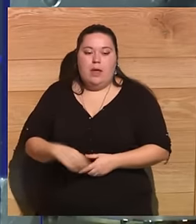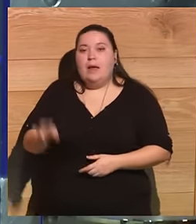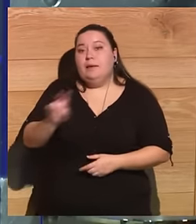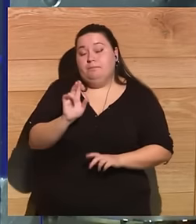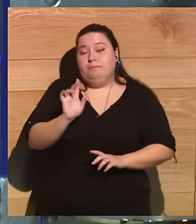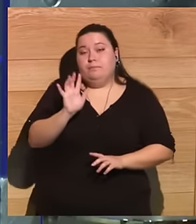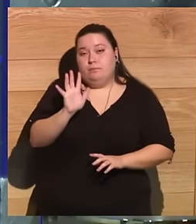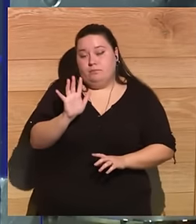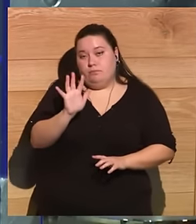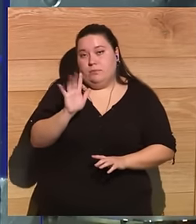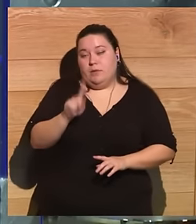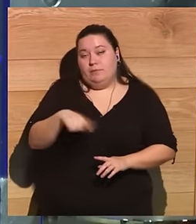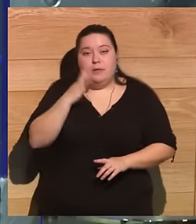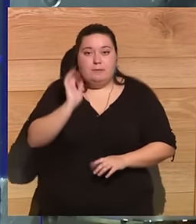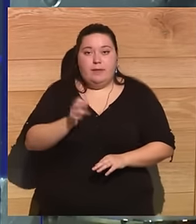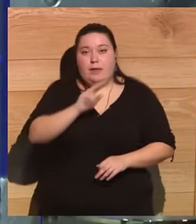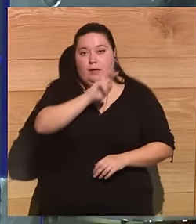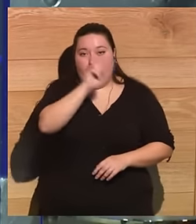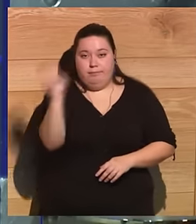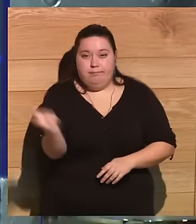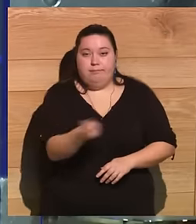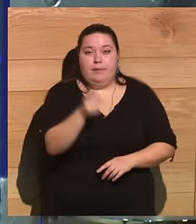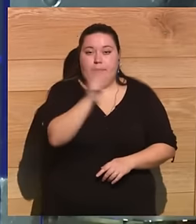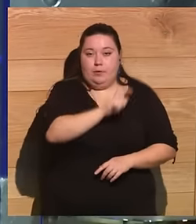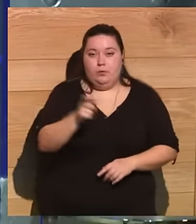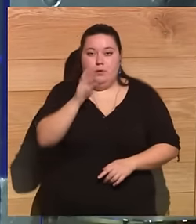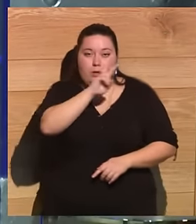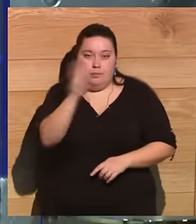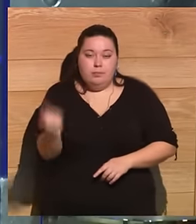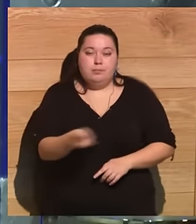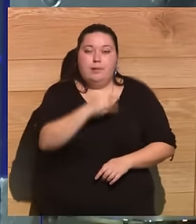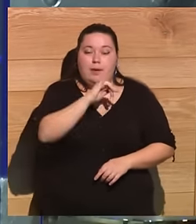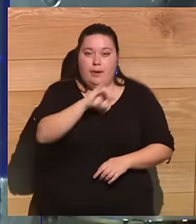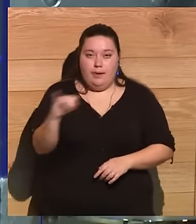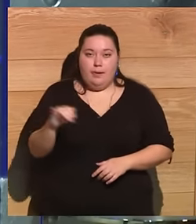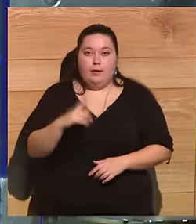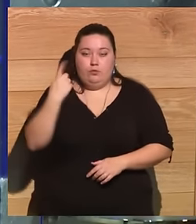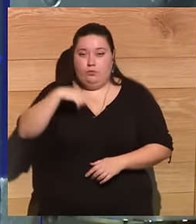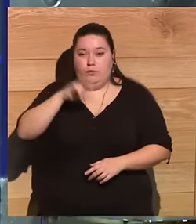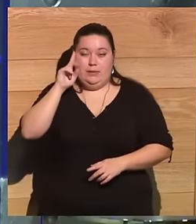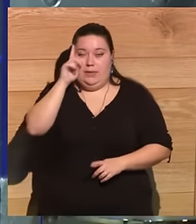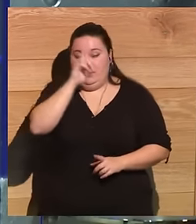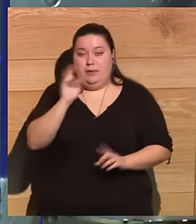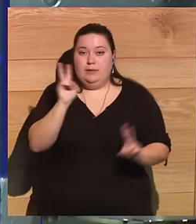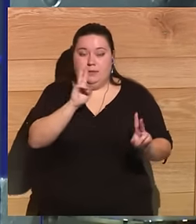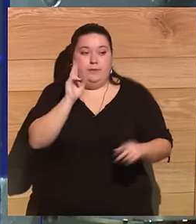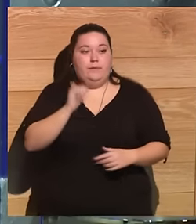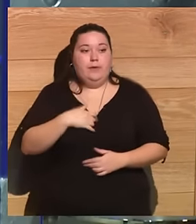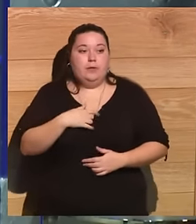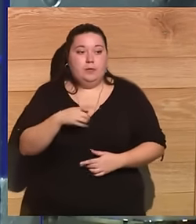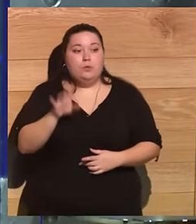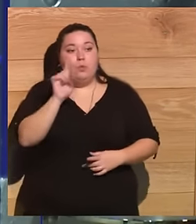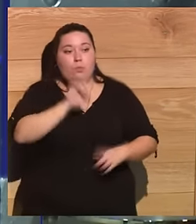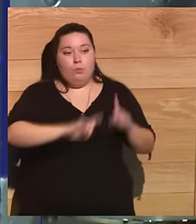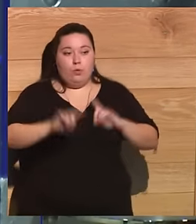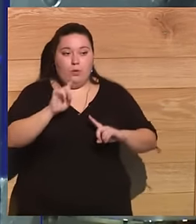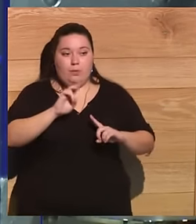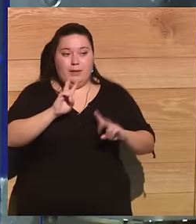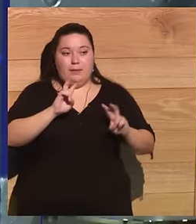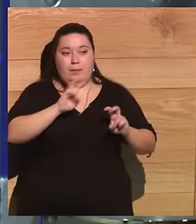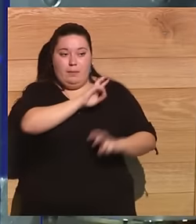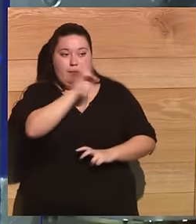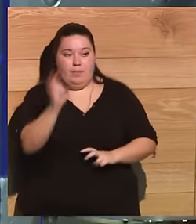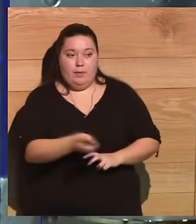de personas, de sujetos, y esto se refleja en nuestras imágenes. Y esto sí es un problema, esta